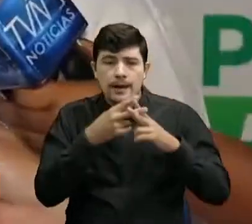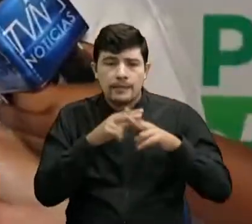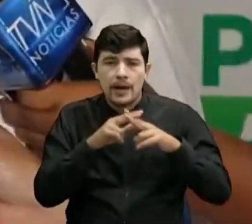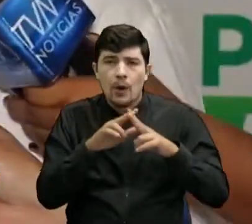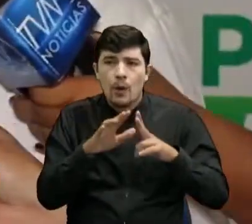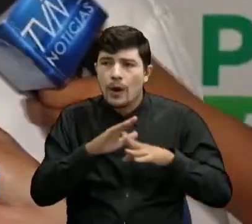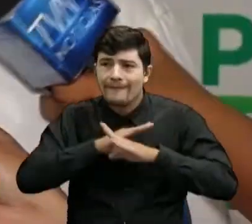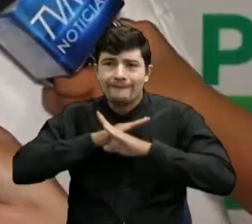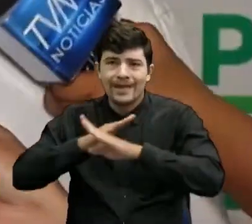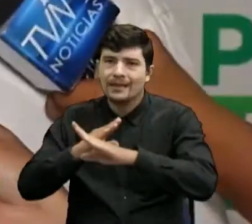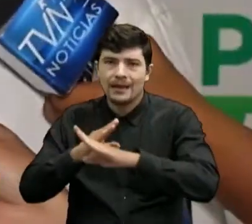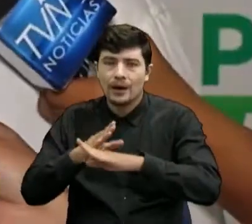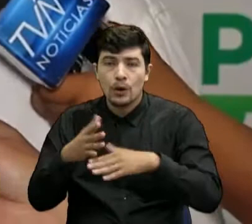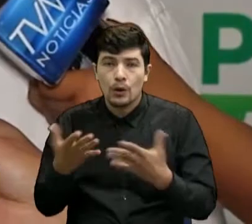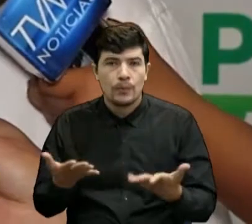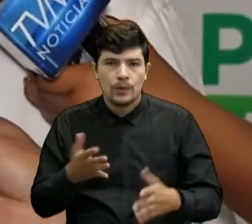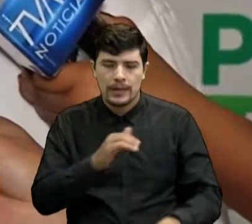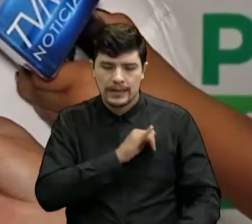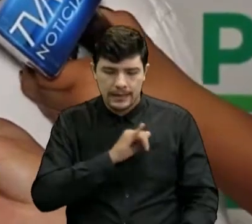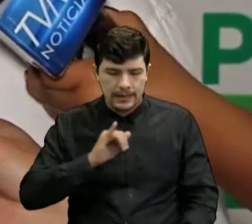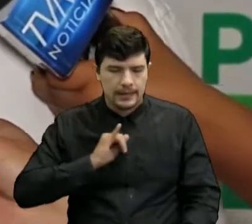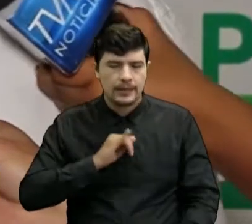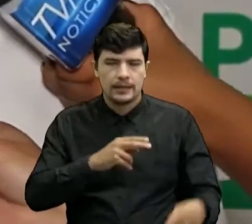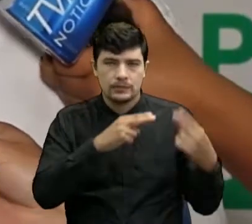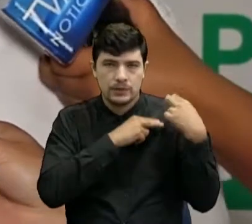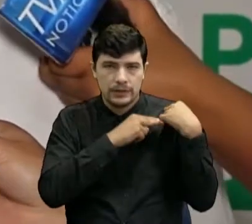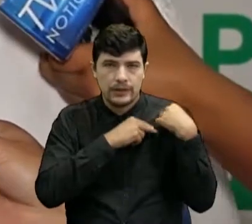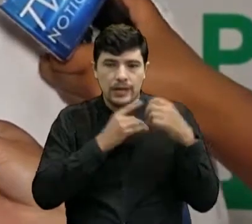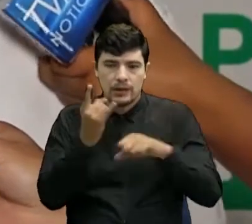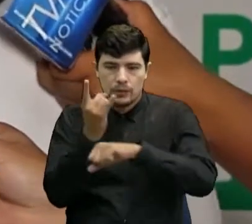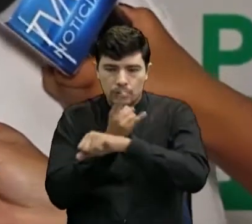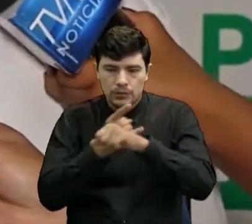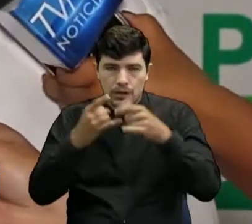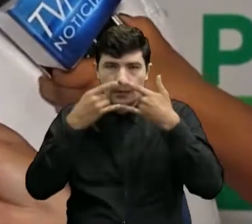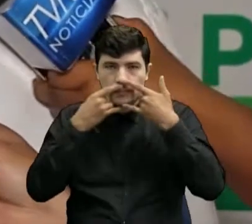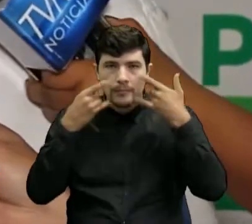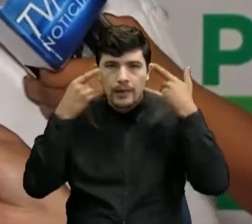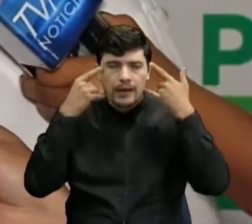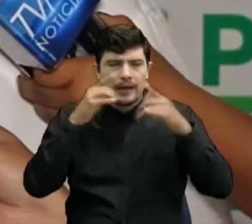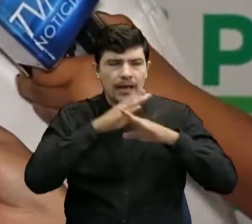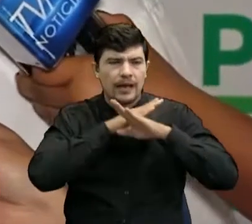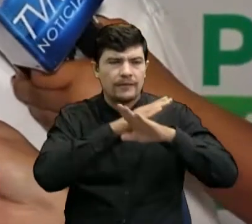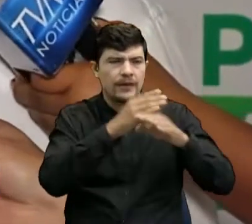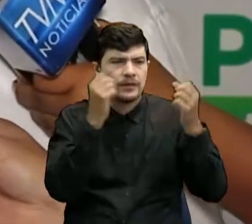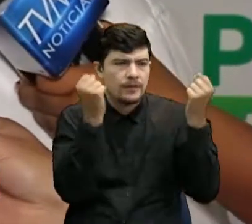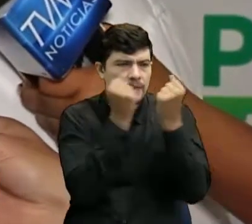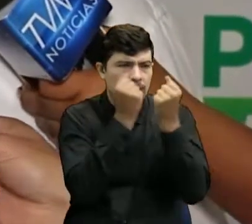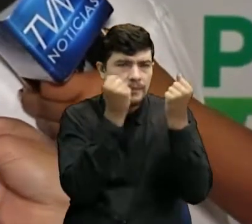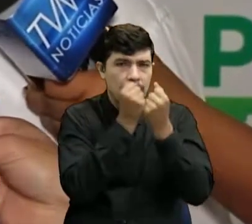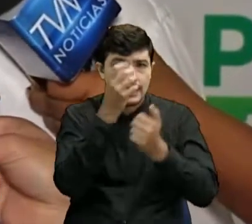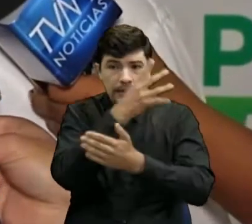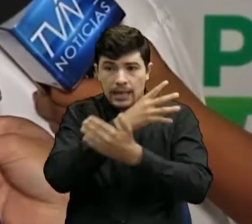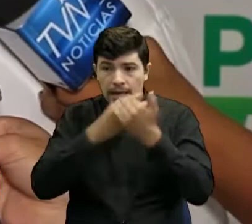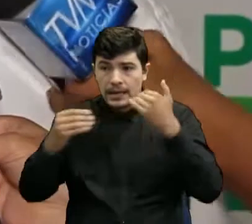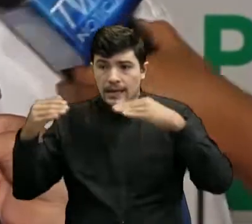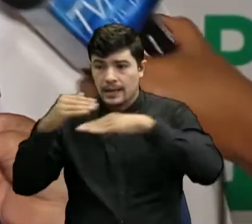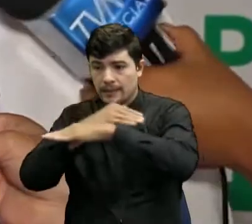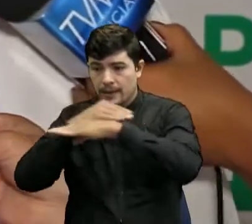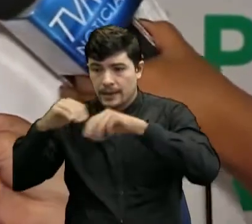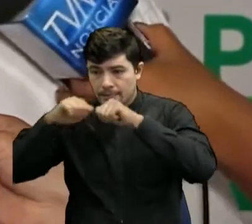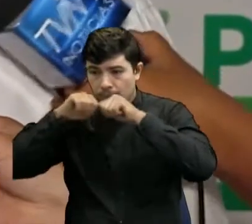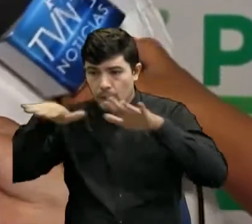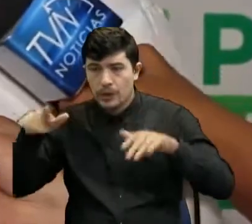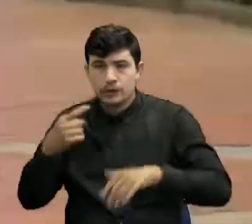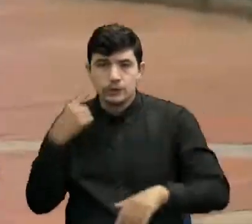se desprenden de una responsabilidad individual. El uso de tapabocas, evitar las aglomeraciones, salir a la vía pública cuando sea